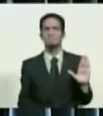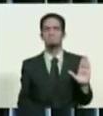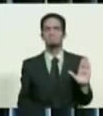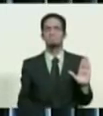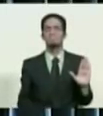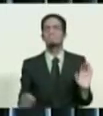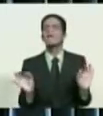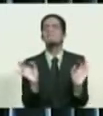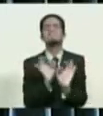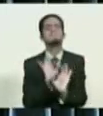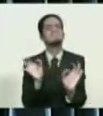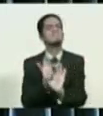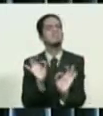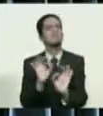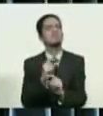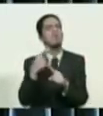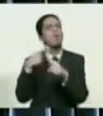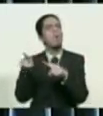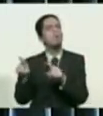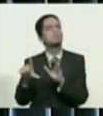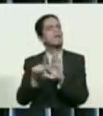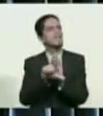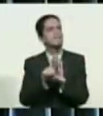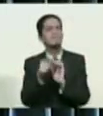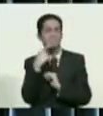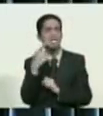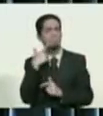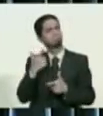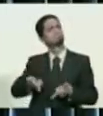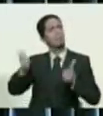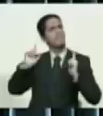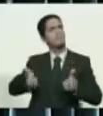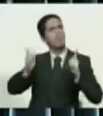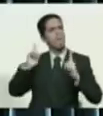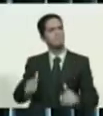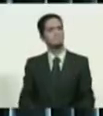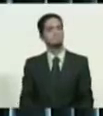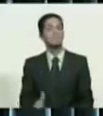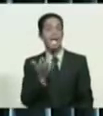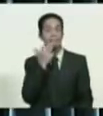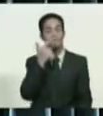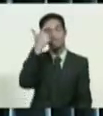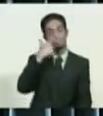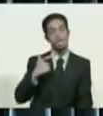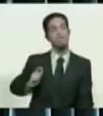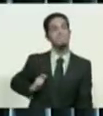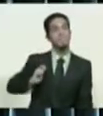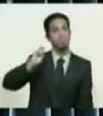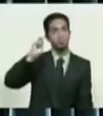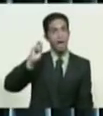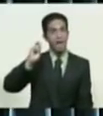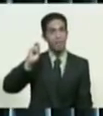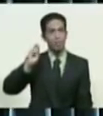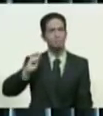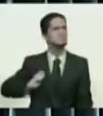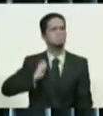ninguna parte del mundo civilizado. La inmunidad parlamentaria es inherente a las acciones